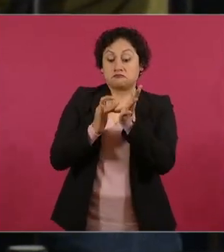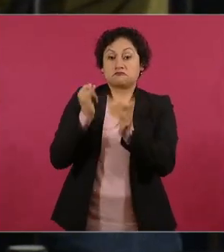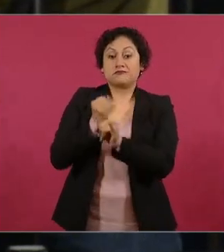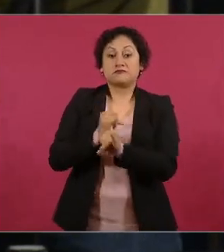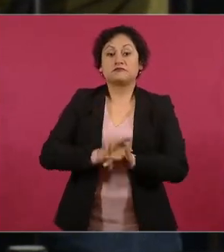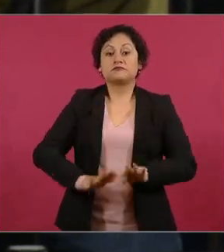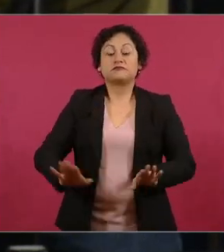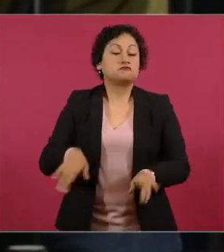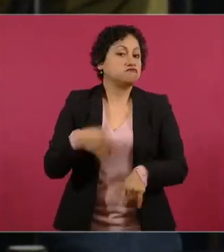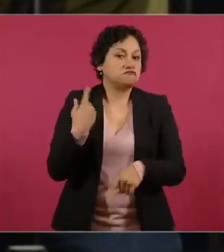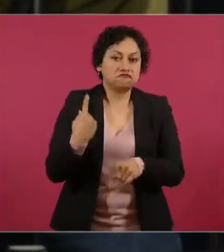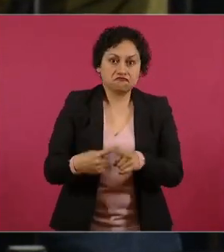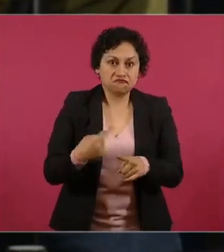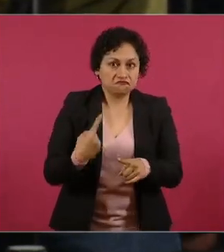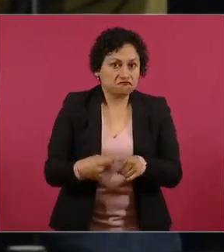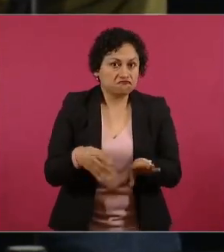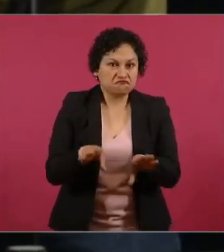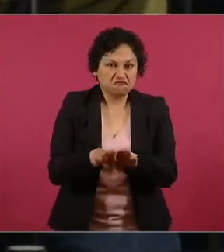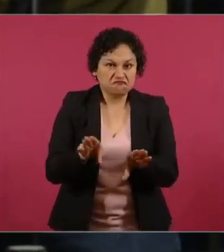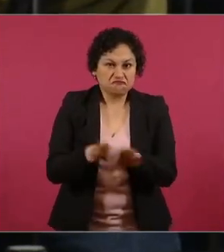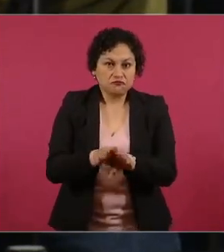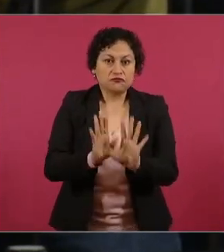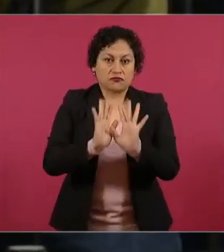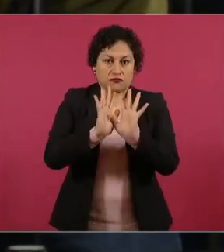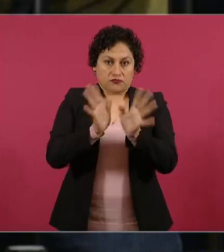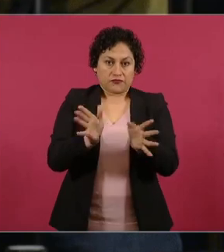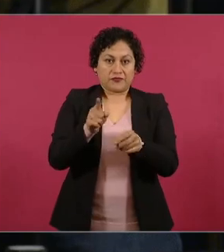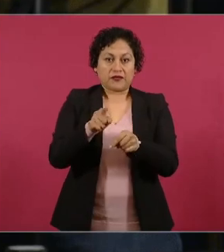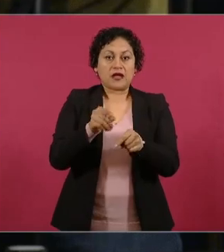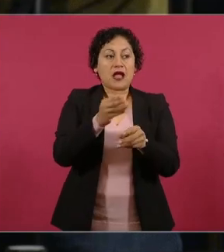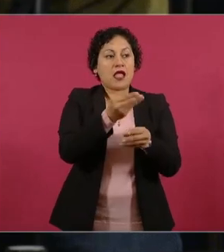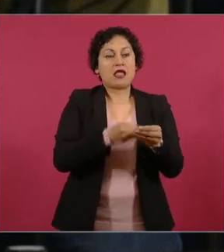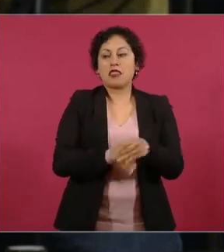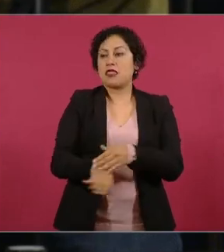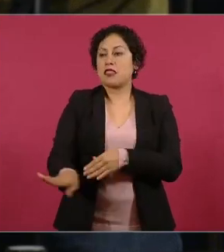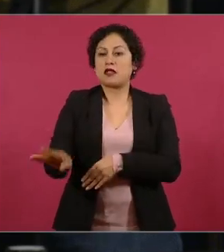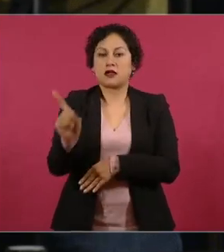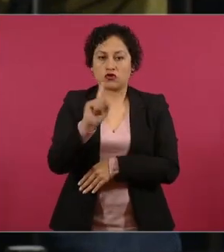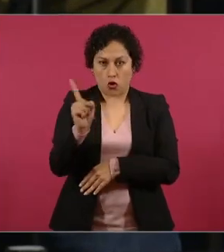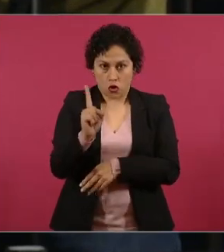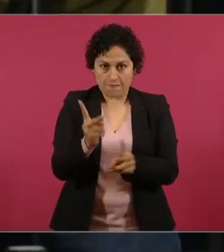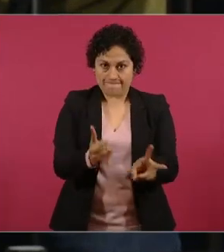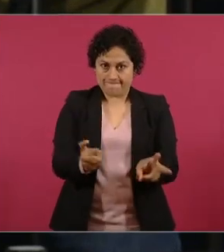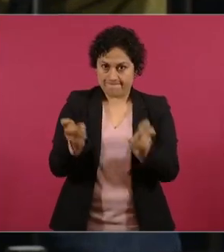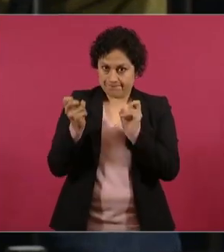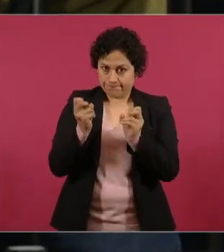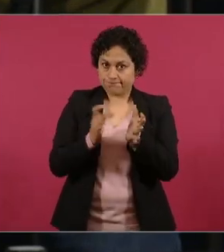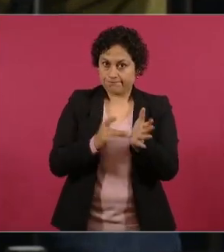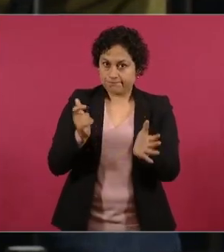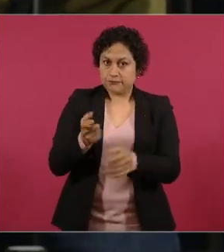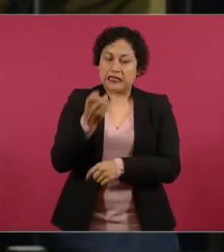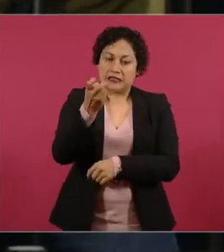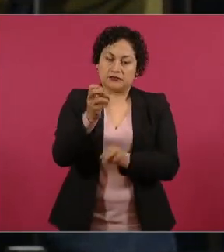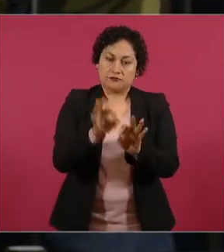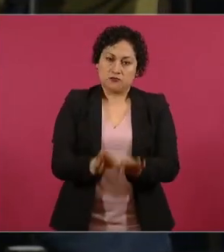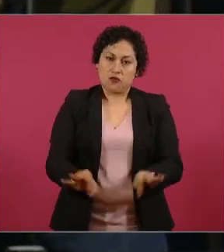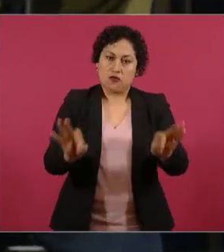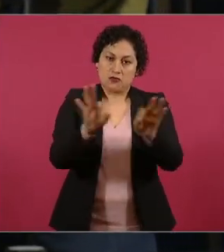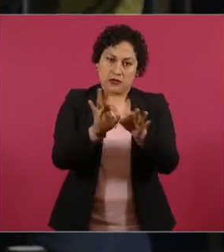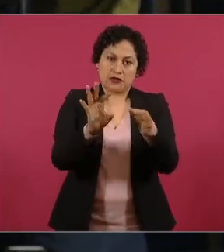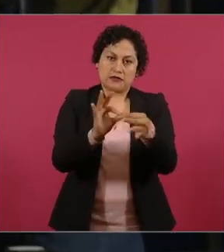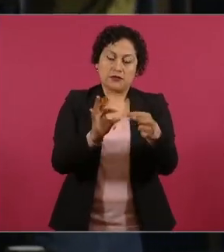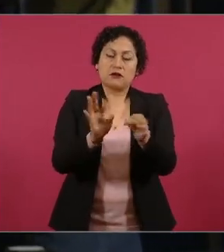una hipótesis más sólida, que fue un hackeo y no una filtración. Era importante también esta aclaración porque usted ha dicho en